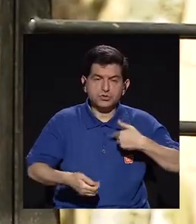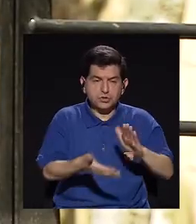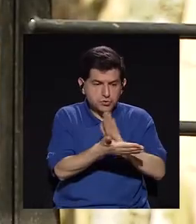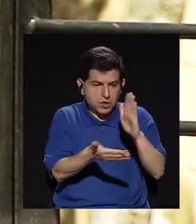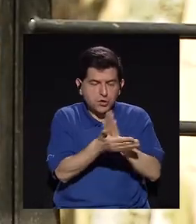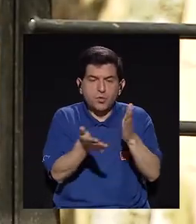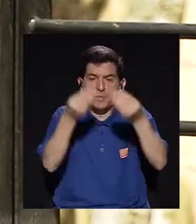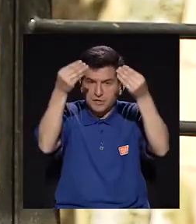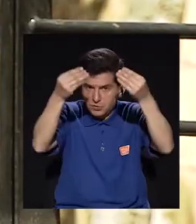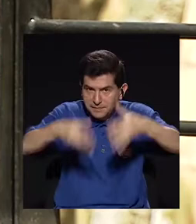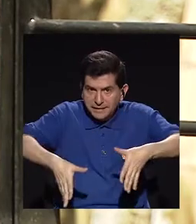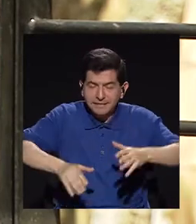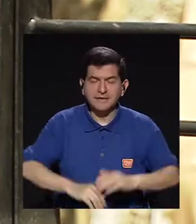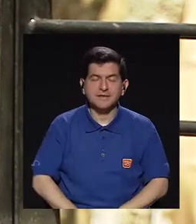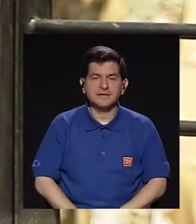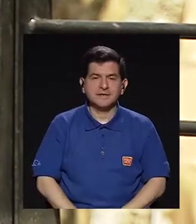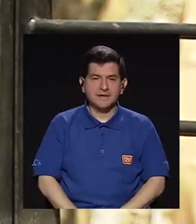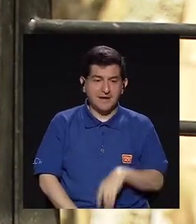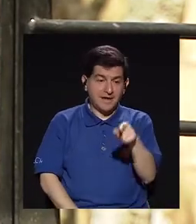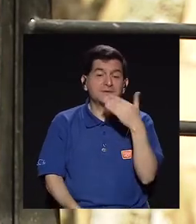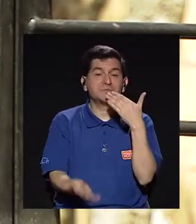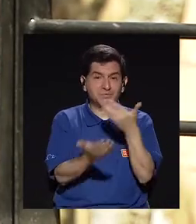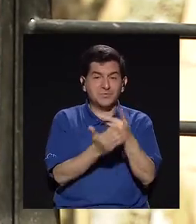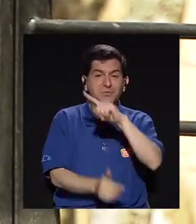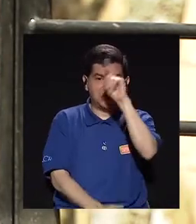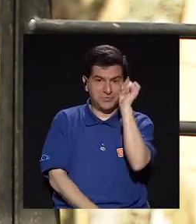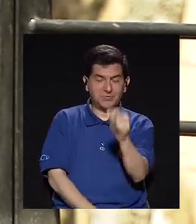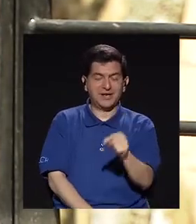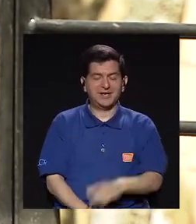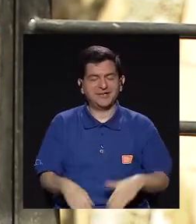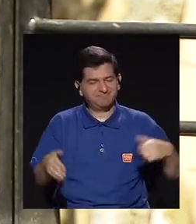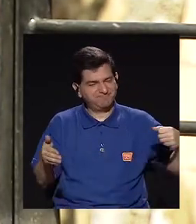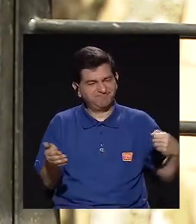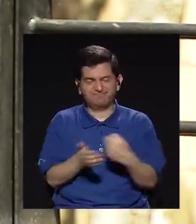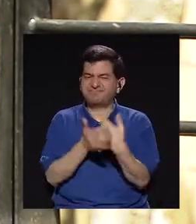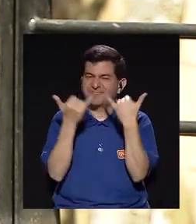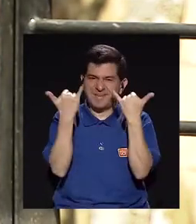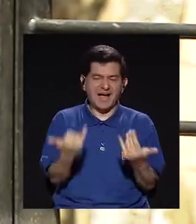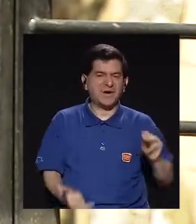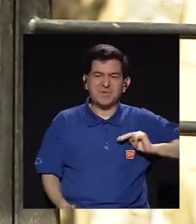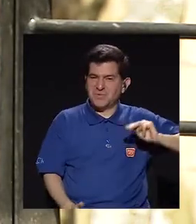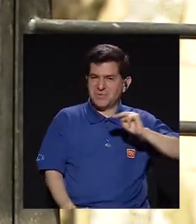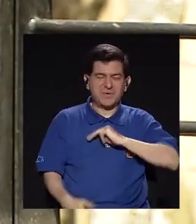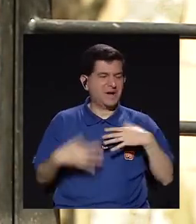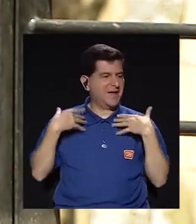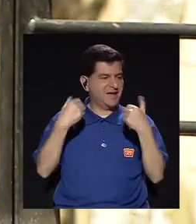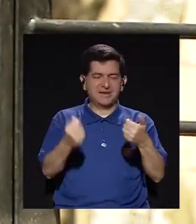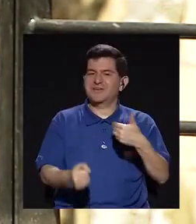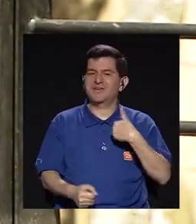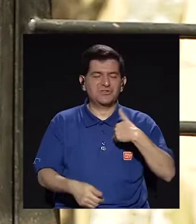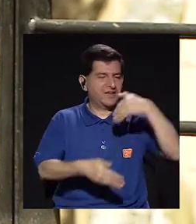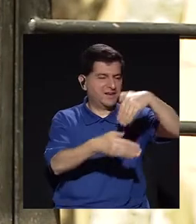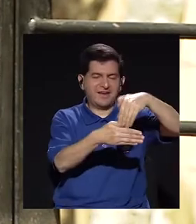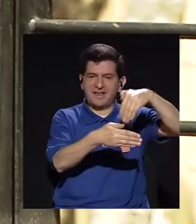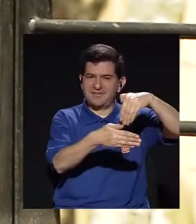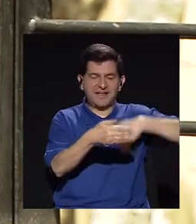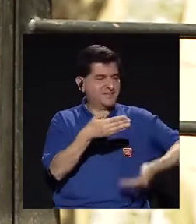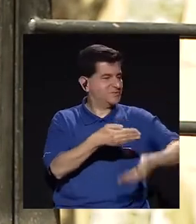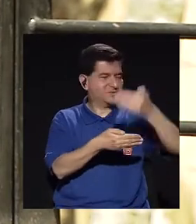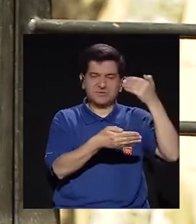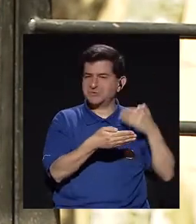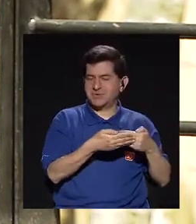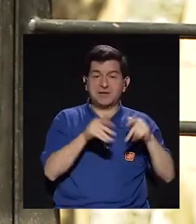yo pierdo mi tarjeta, si perdí mi tarjetita. Sí, esa es una muy buena pregunta. Desgraciadamente, ahorita en el Ministerio de Salud no tenemos